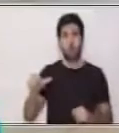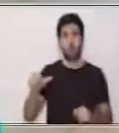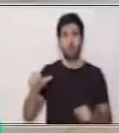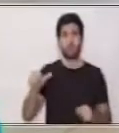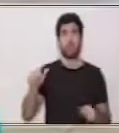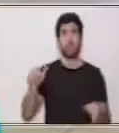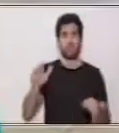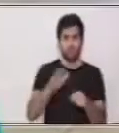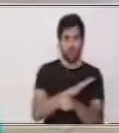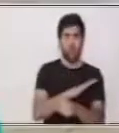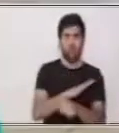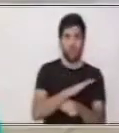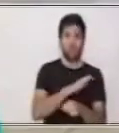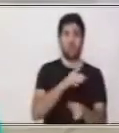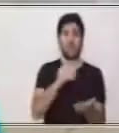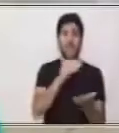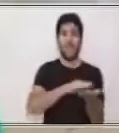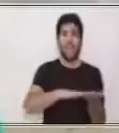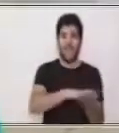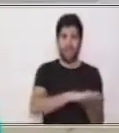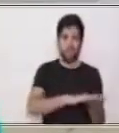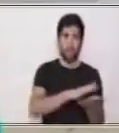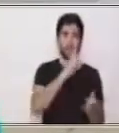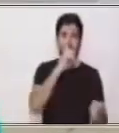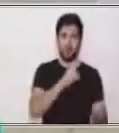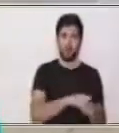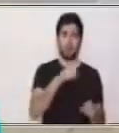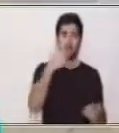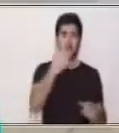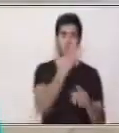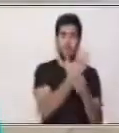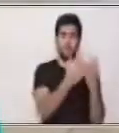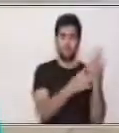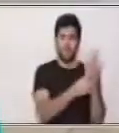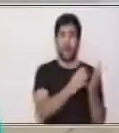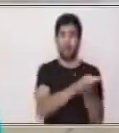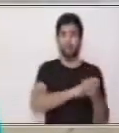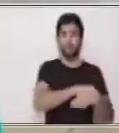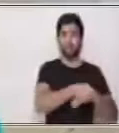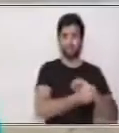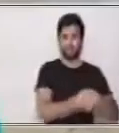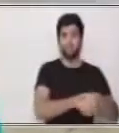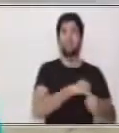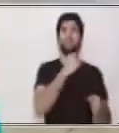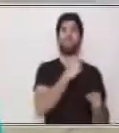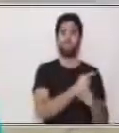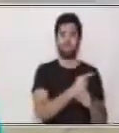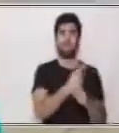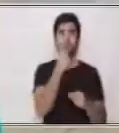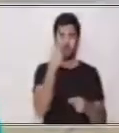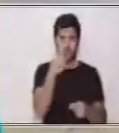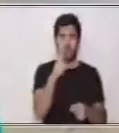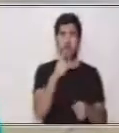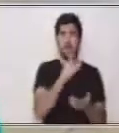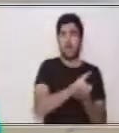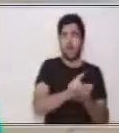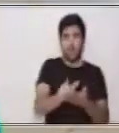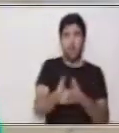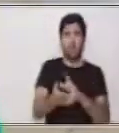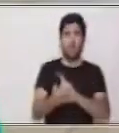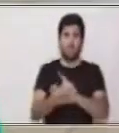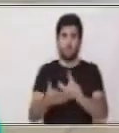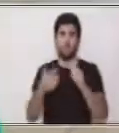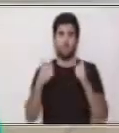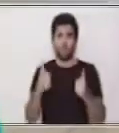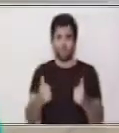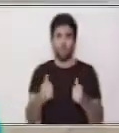posible, para que puedas lavarte muy bien las manos siguiendo todos los pasos de limpieza completa de la